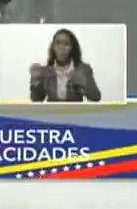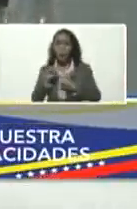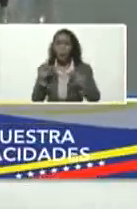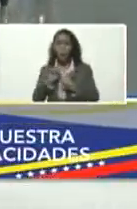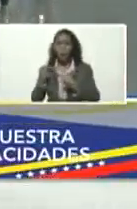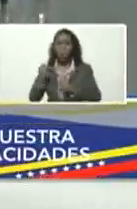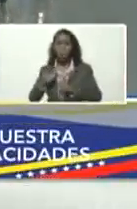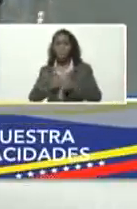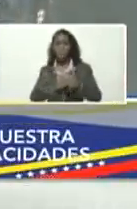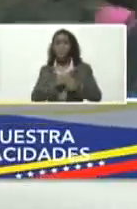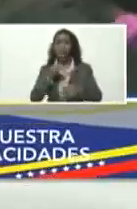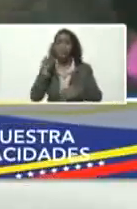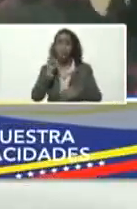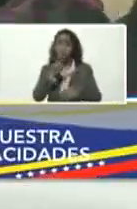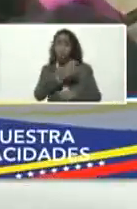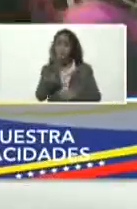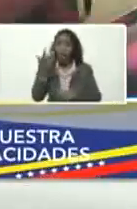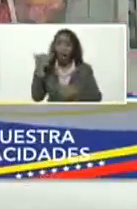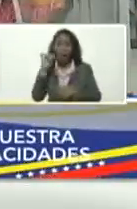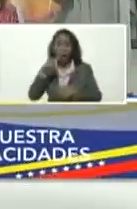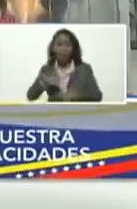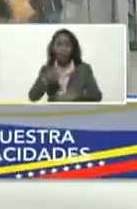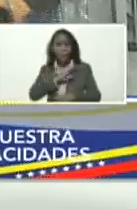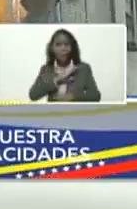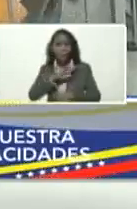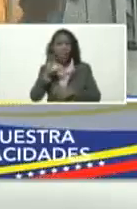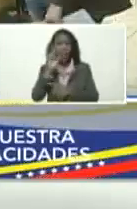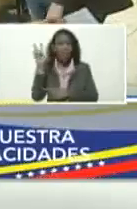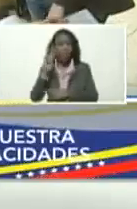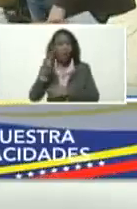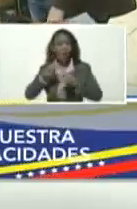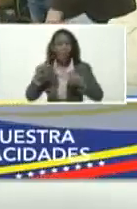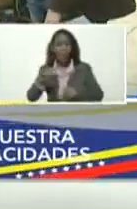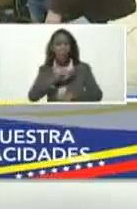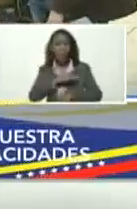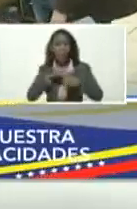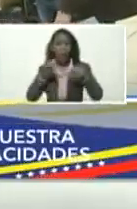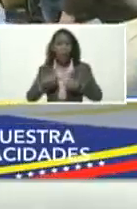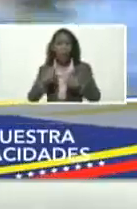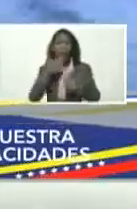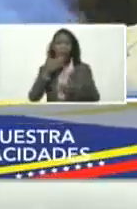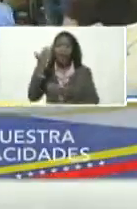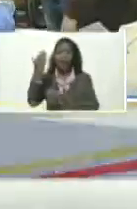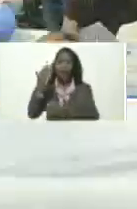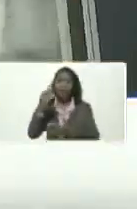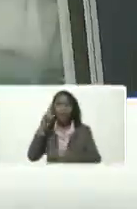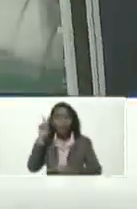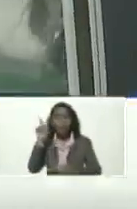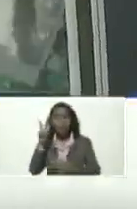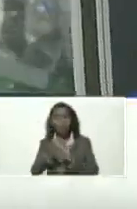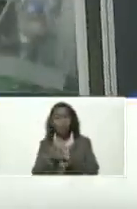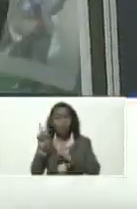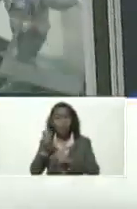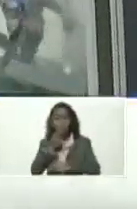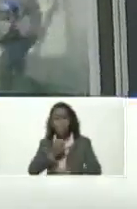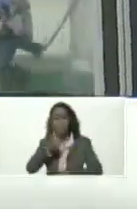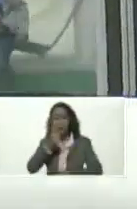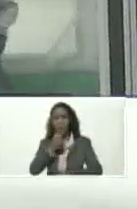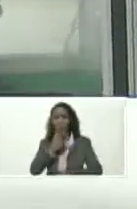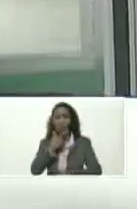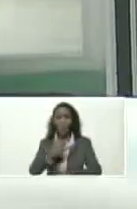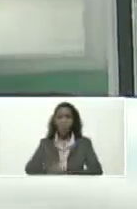perseguir. Están en su patria, tierra de gracia Venezuela, están en la tierra de gracia. Ese es lo más bello, Ernesto, lo